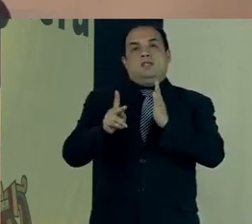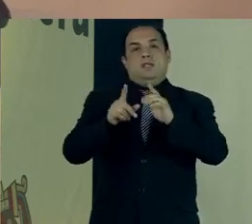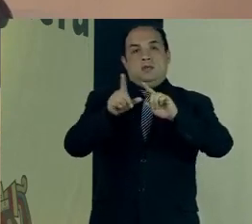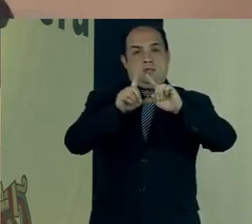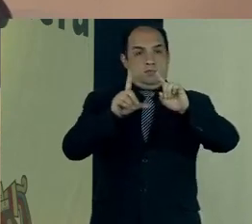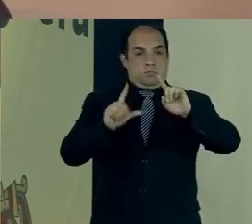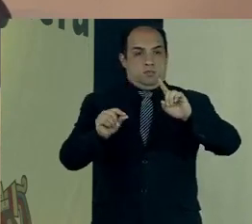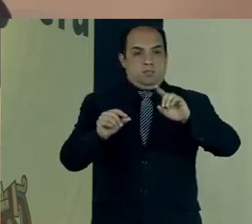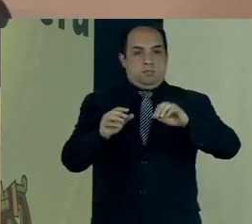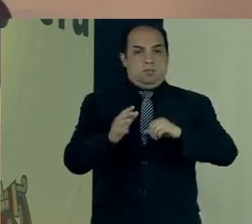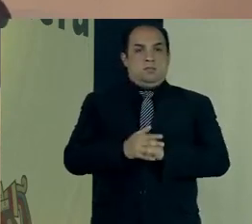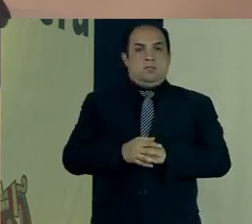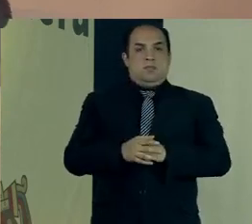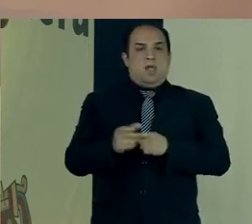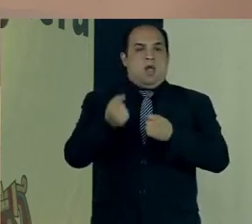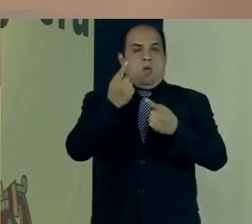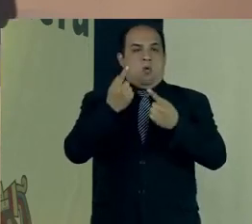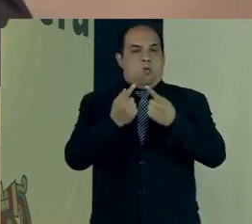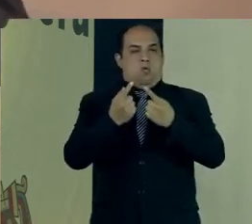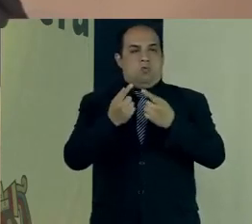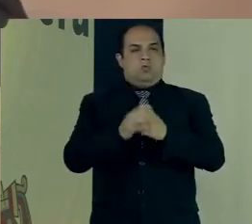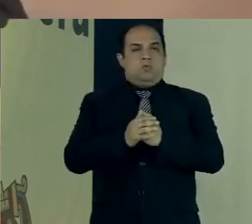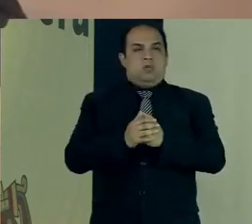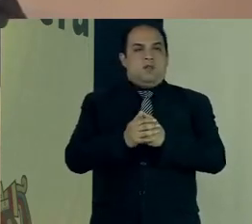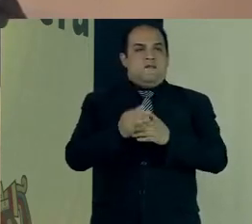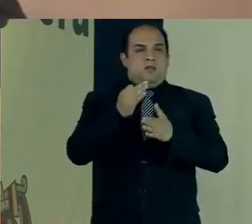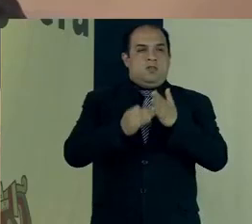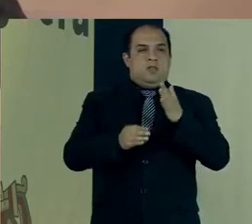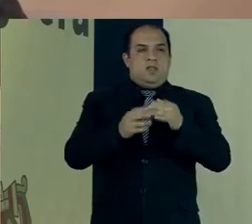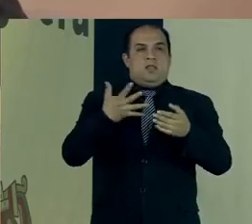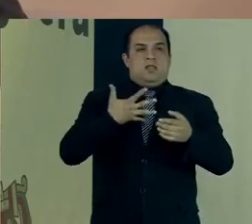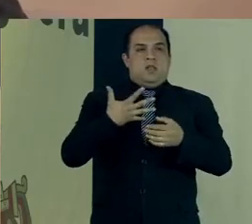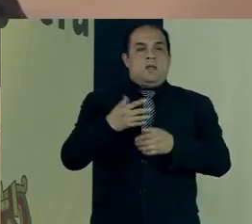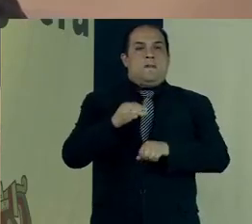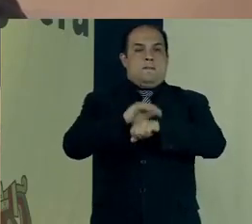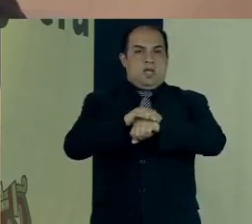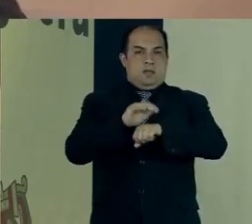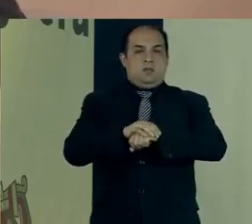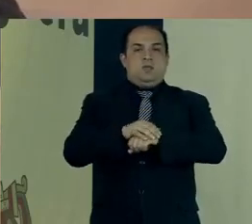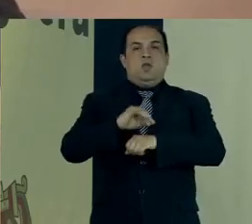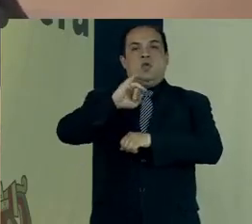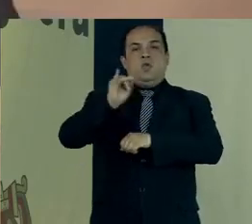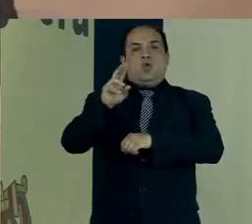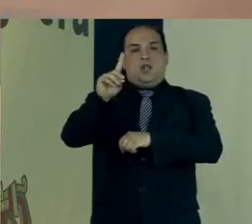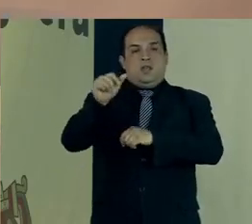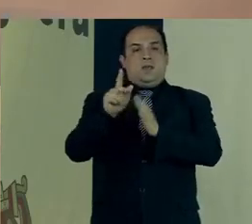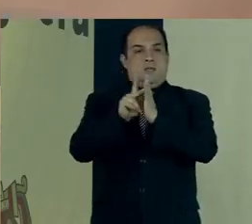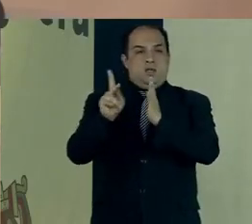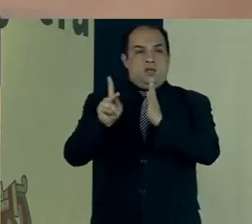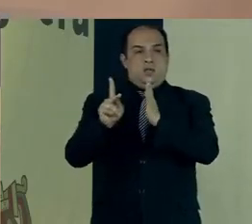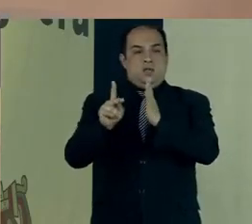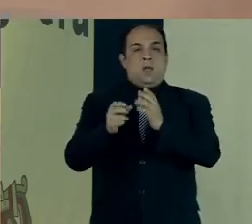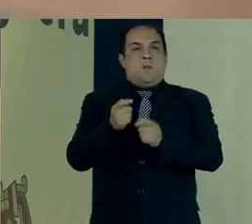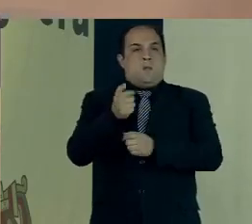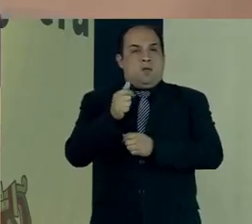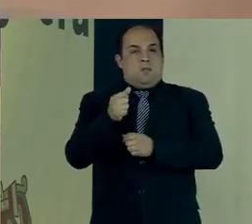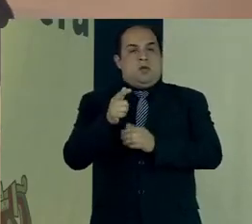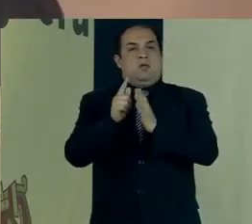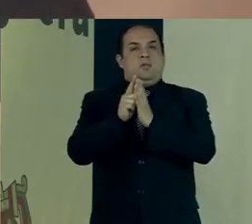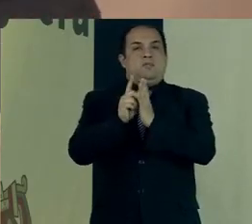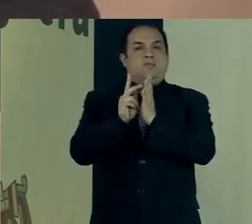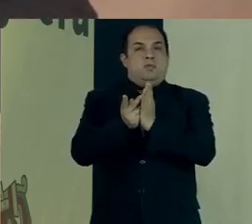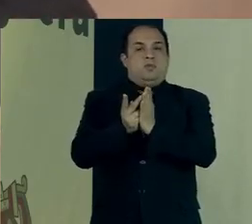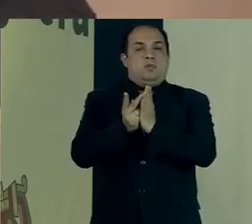con muy honrosas excepciones- aquí beban jales cruz de la jornada por supuesto pocos medios y fielmente